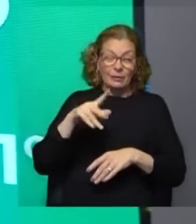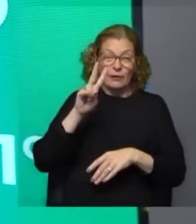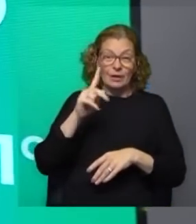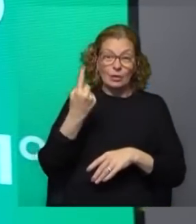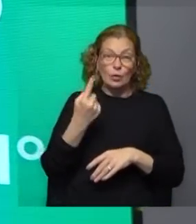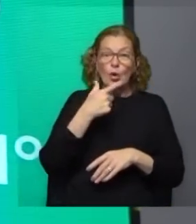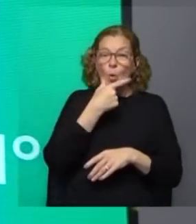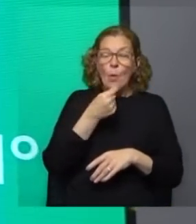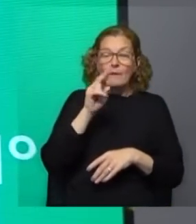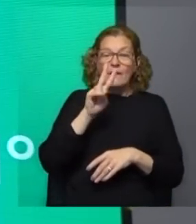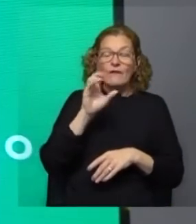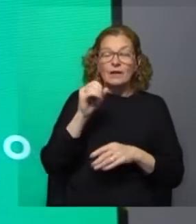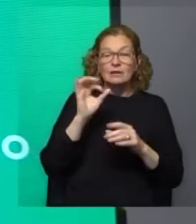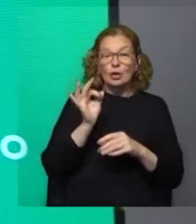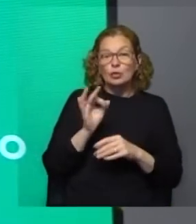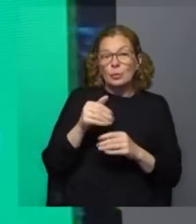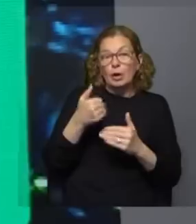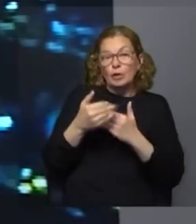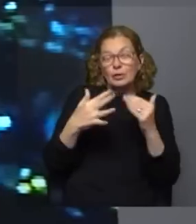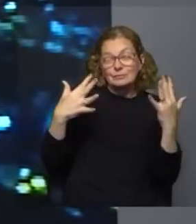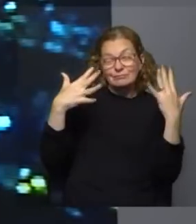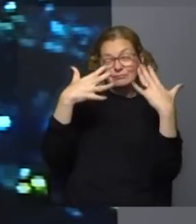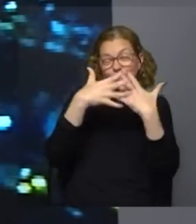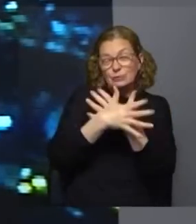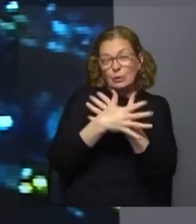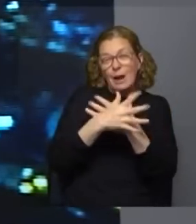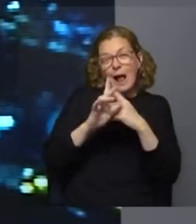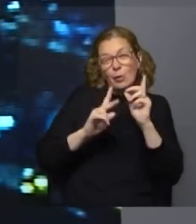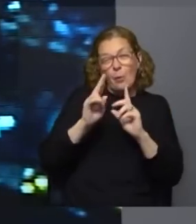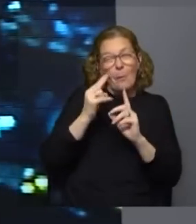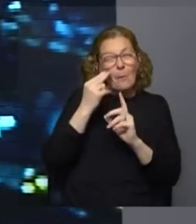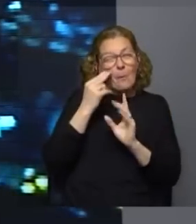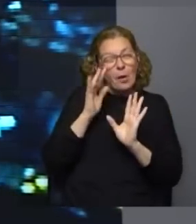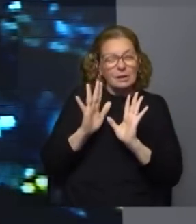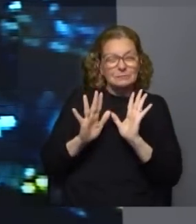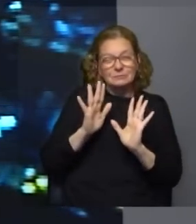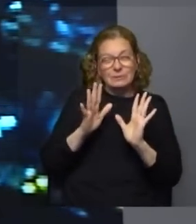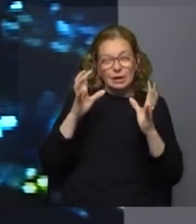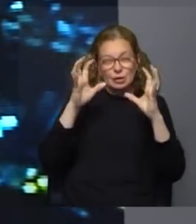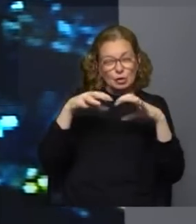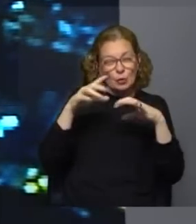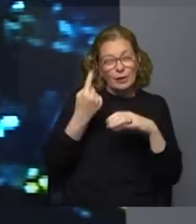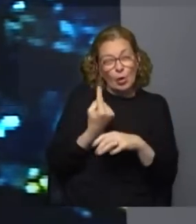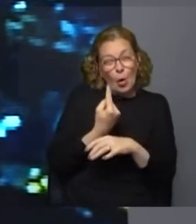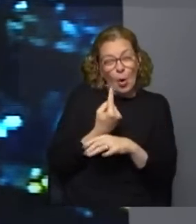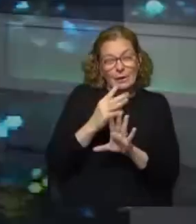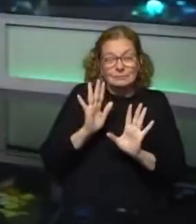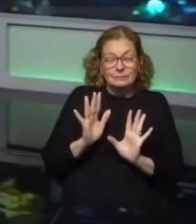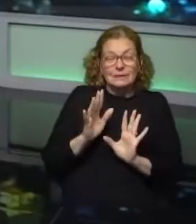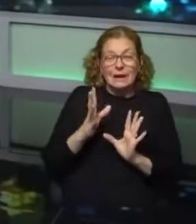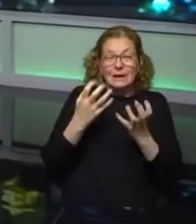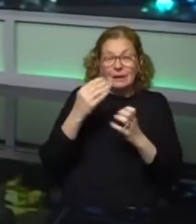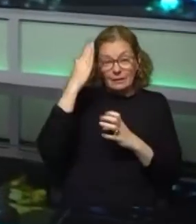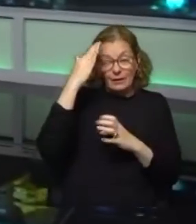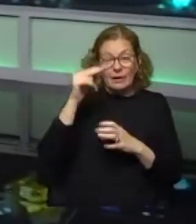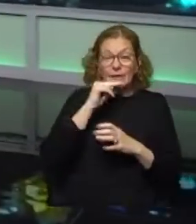este jueves 20 de octubre y continúan las nubes con creo que algún pronóstico de lluvias aisladas es cierto si quieren saber cómo